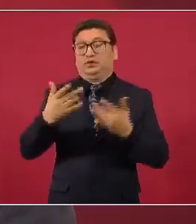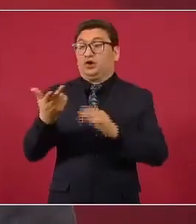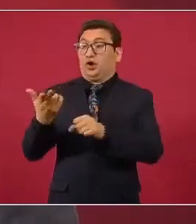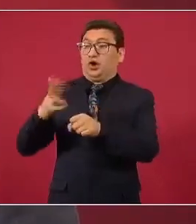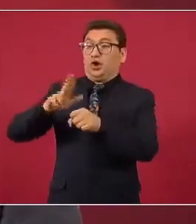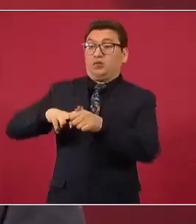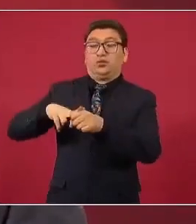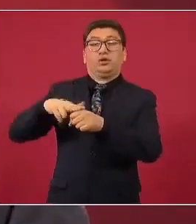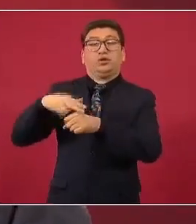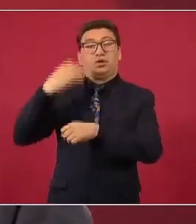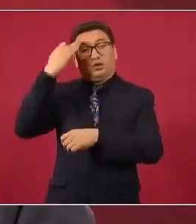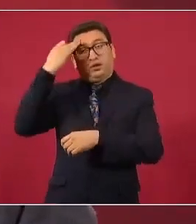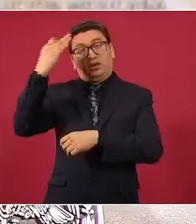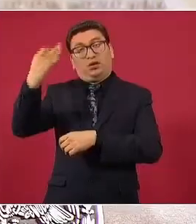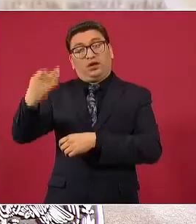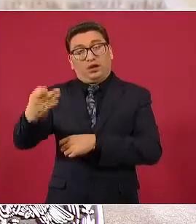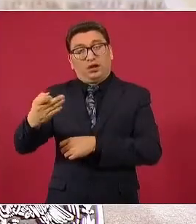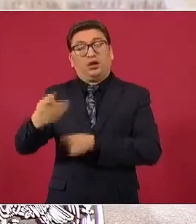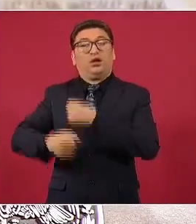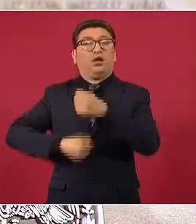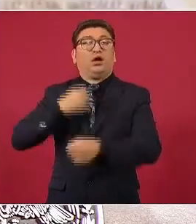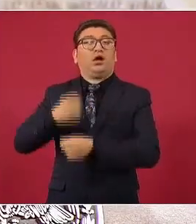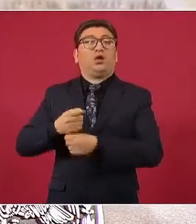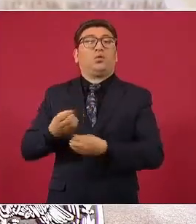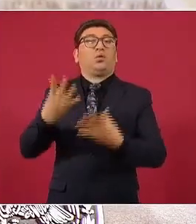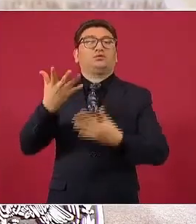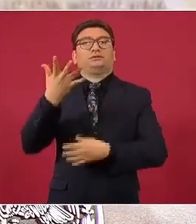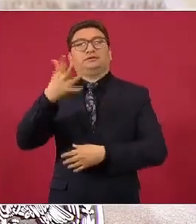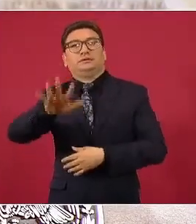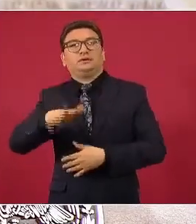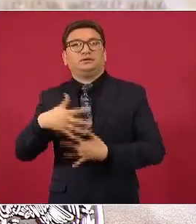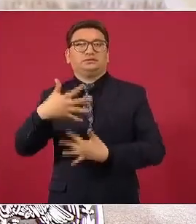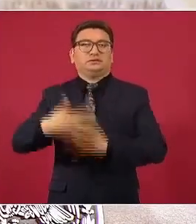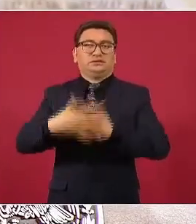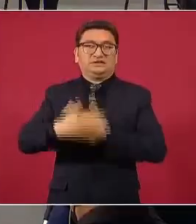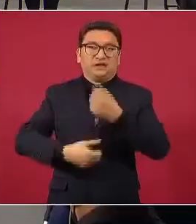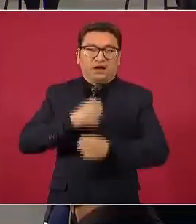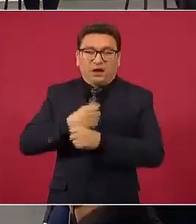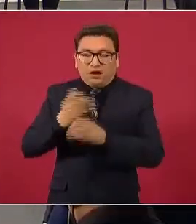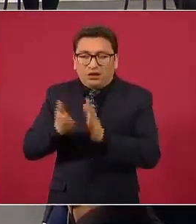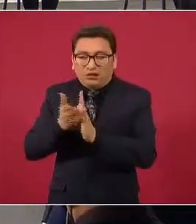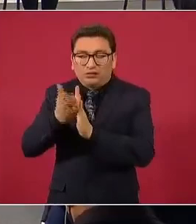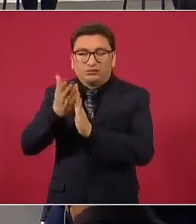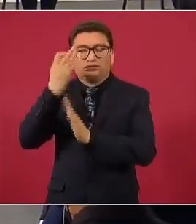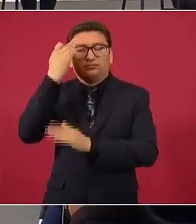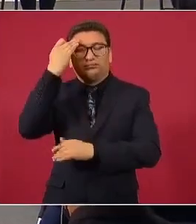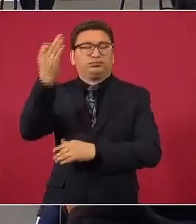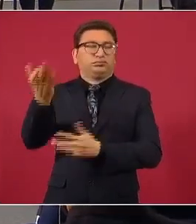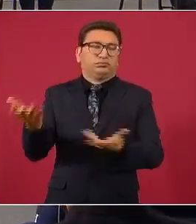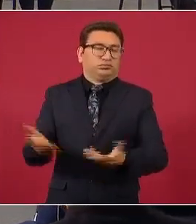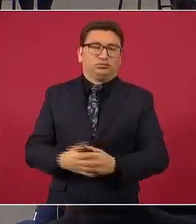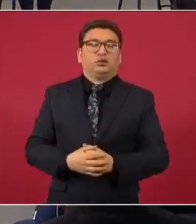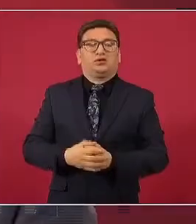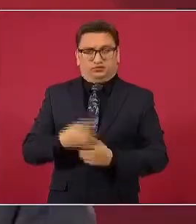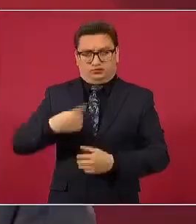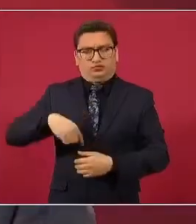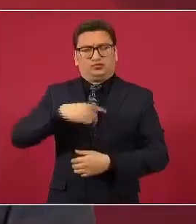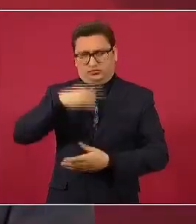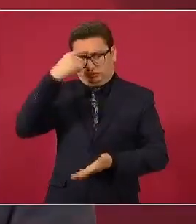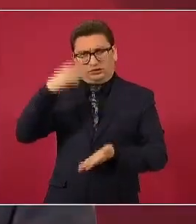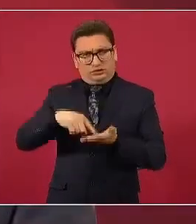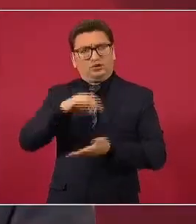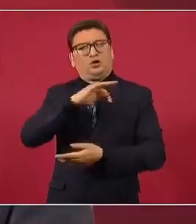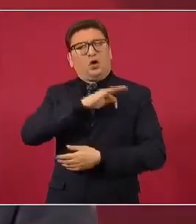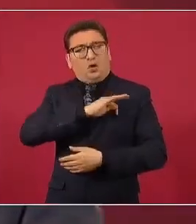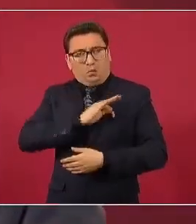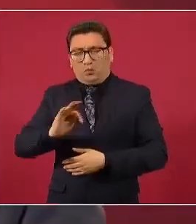se tardaron al final de nacer 10 años, 15 años y cosas de ese estilo. Entonces, sí creemos que es posible cuando